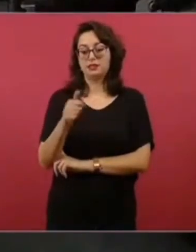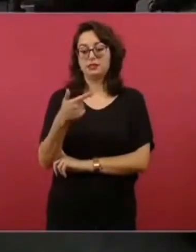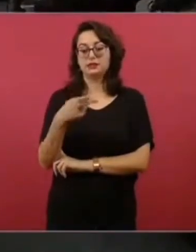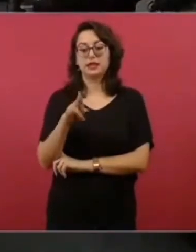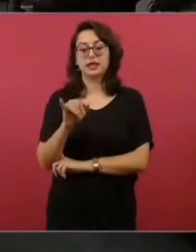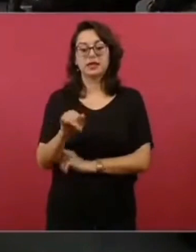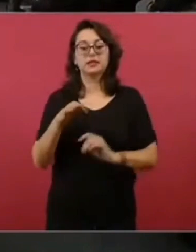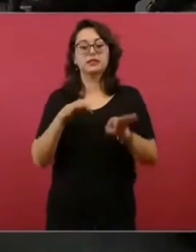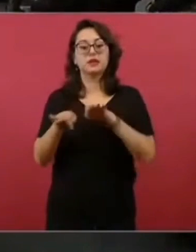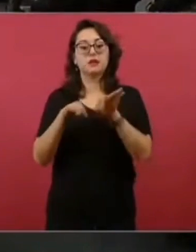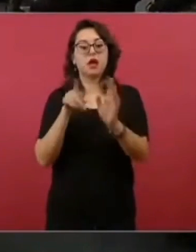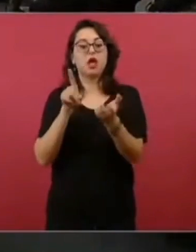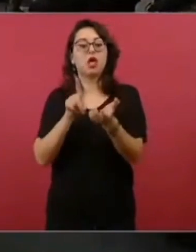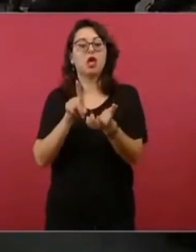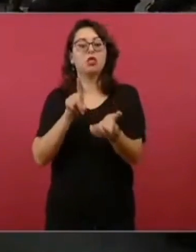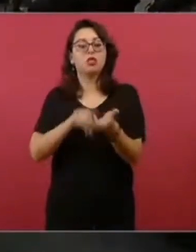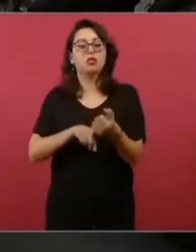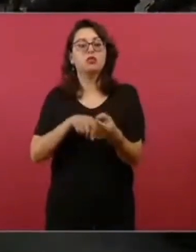¿Dónde inició